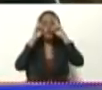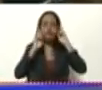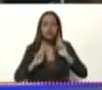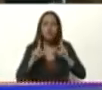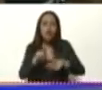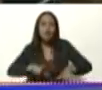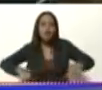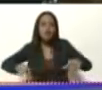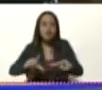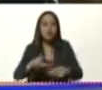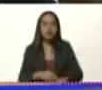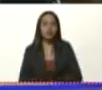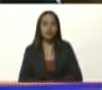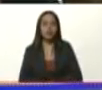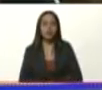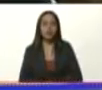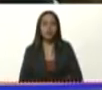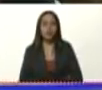físicos,